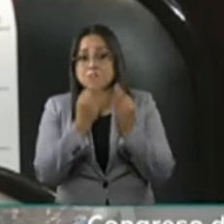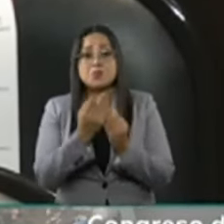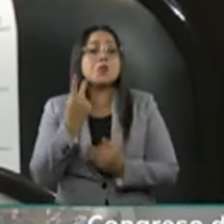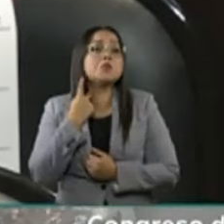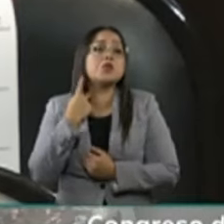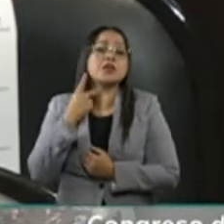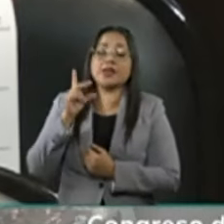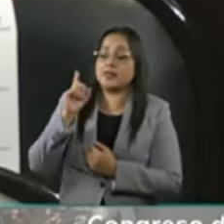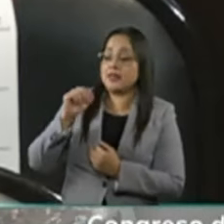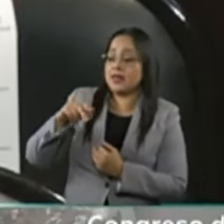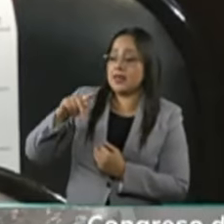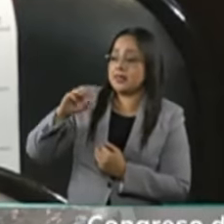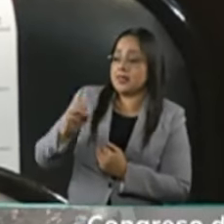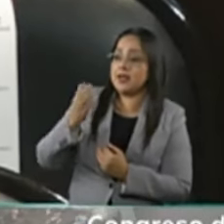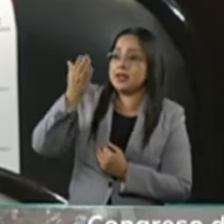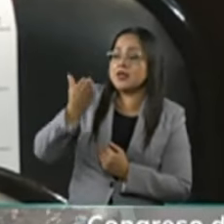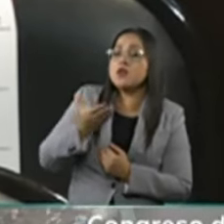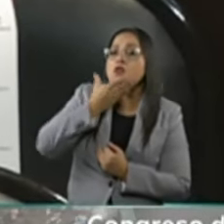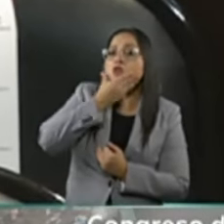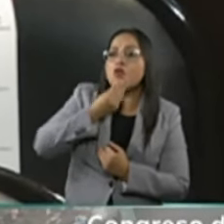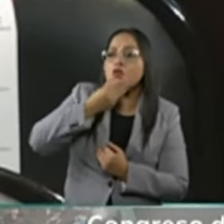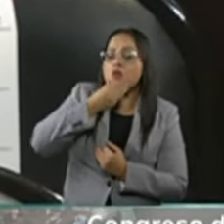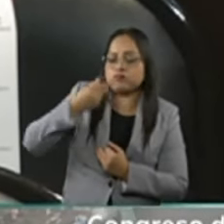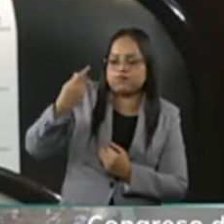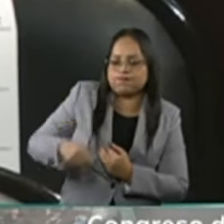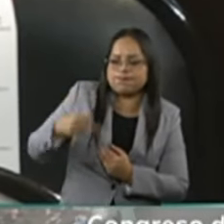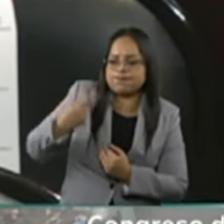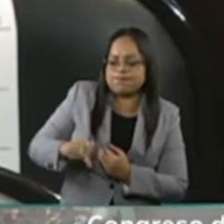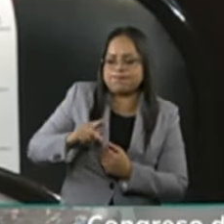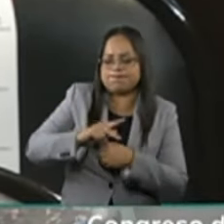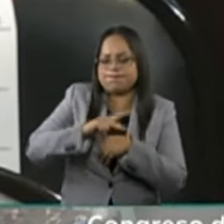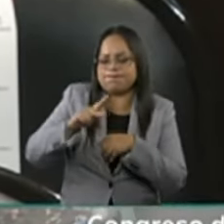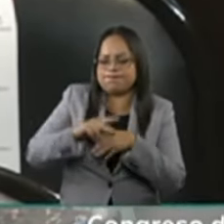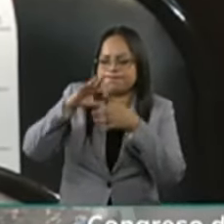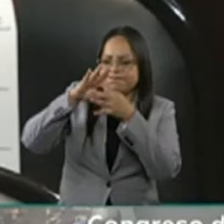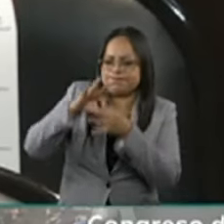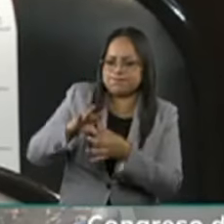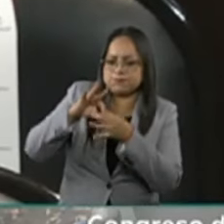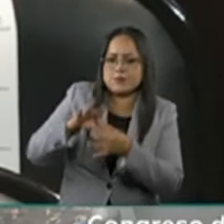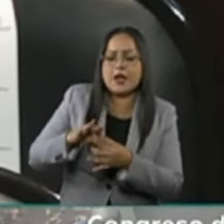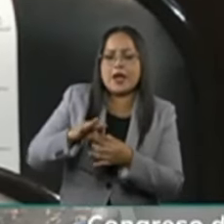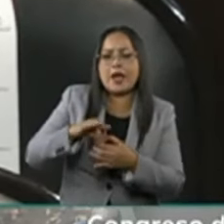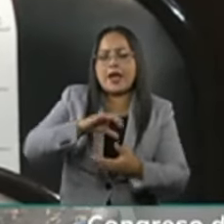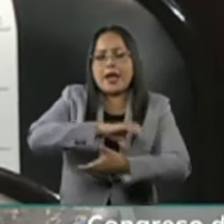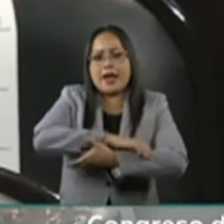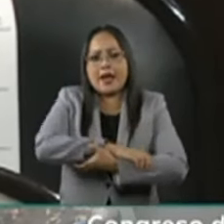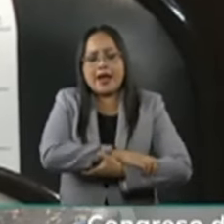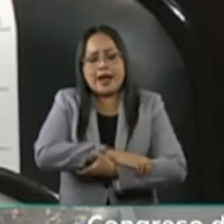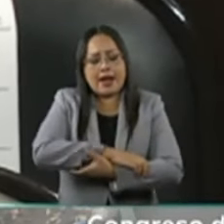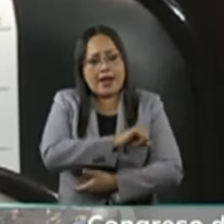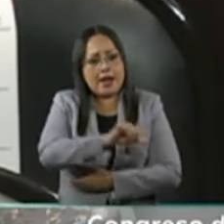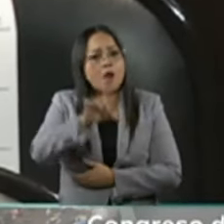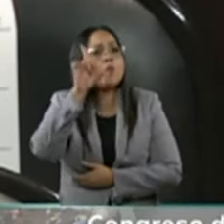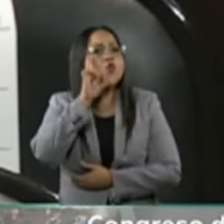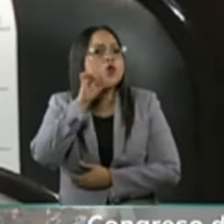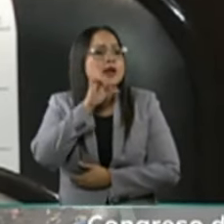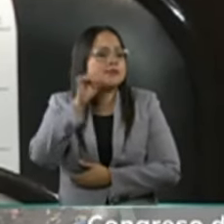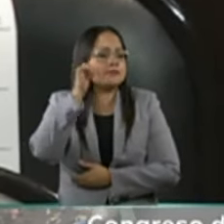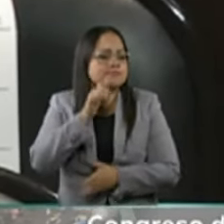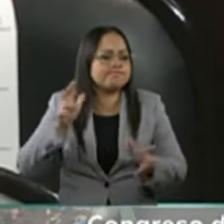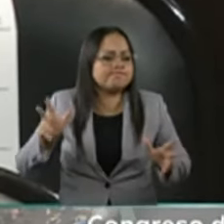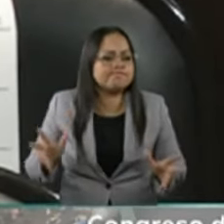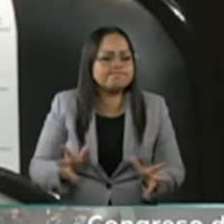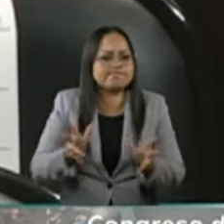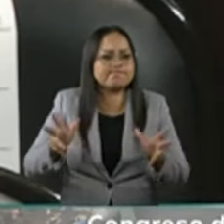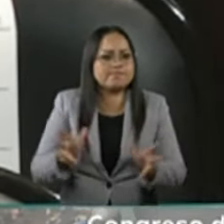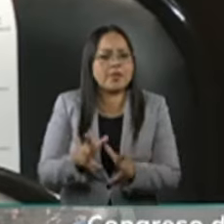Delgado, como hombre de Estado, solidario y aliado a las mujeres, ha impulsado. Una